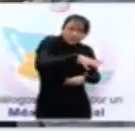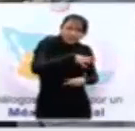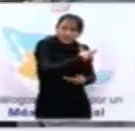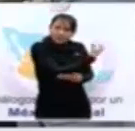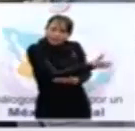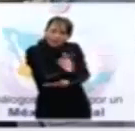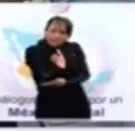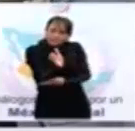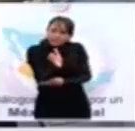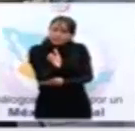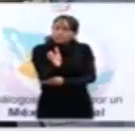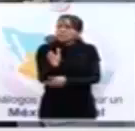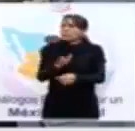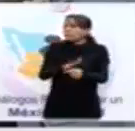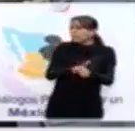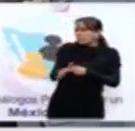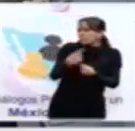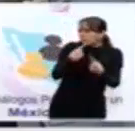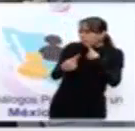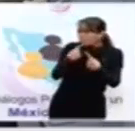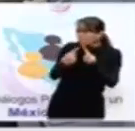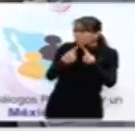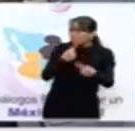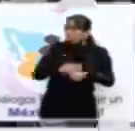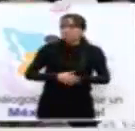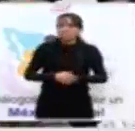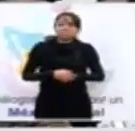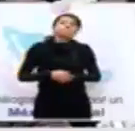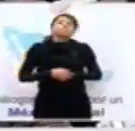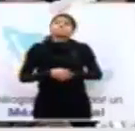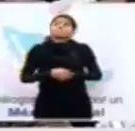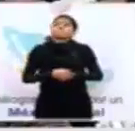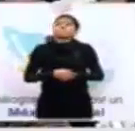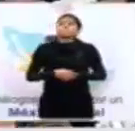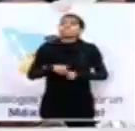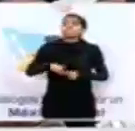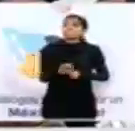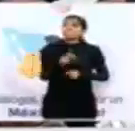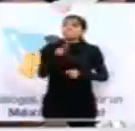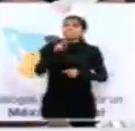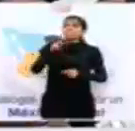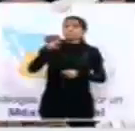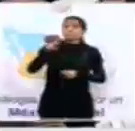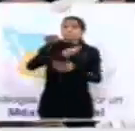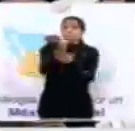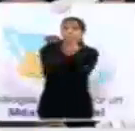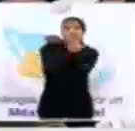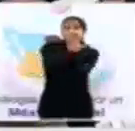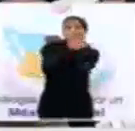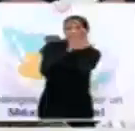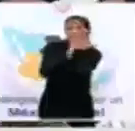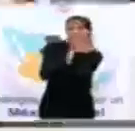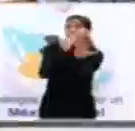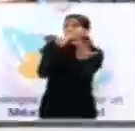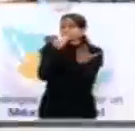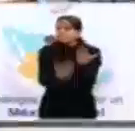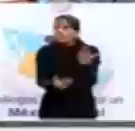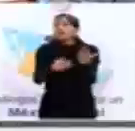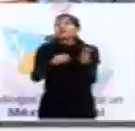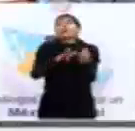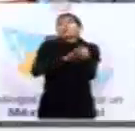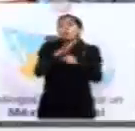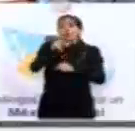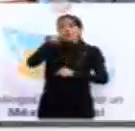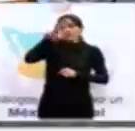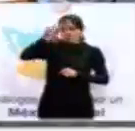productiva. Y entonces ahí les damos lo que tiene que ver ahora, Prospera, Oportunidades, ¿no?, Progresa, digamos, si